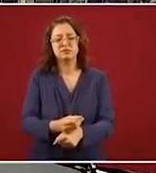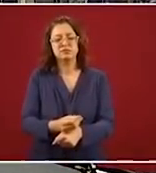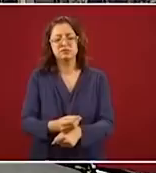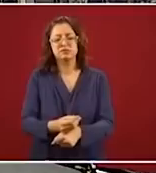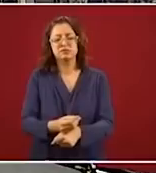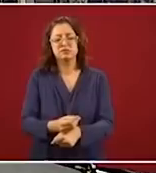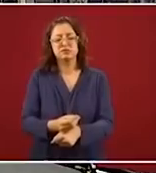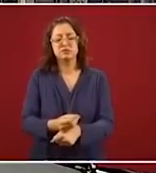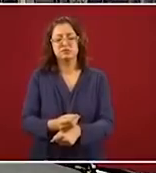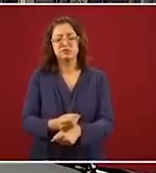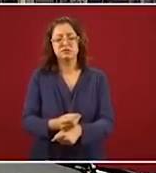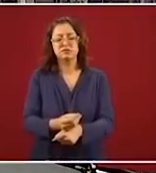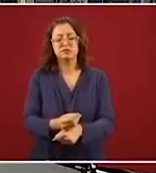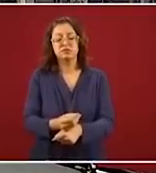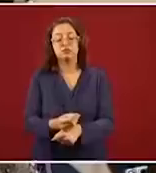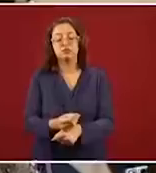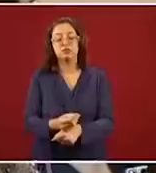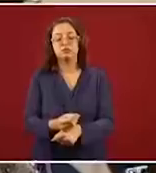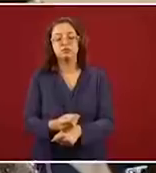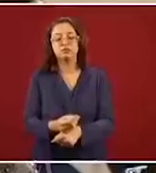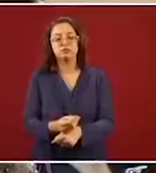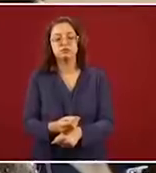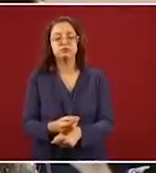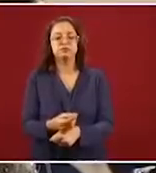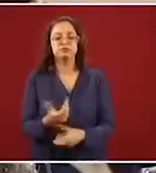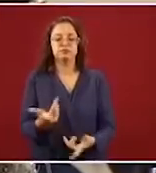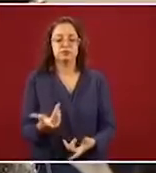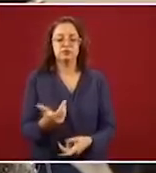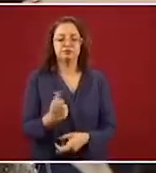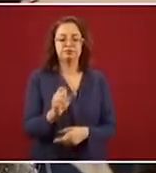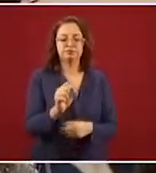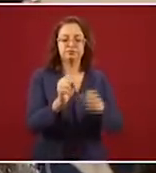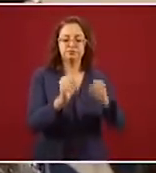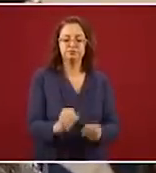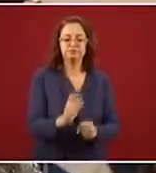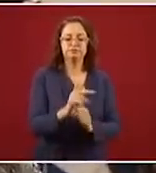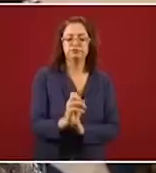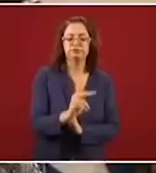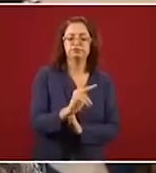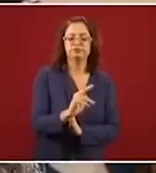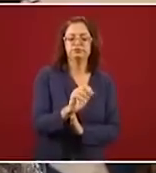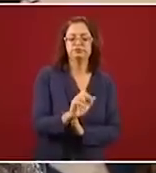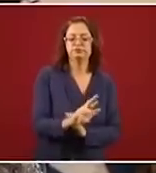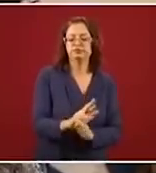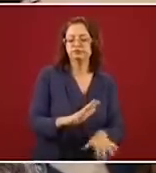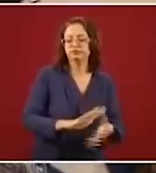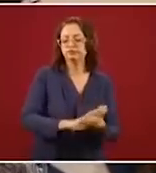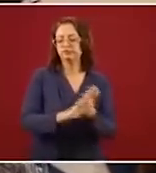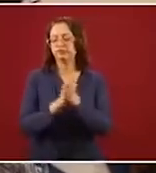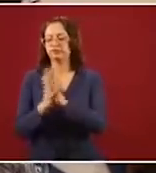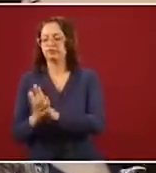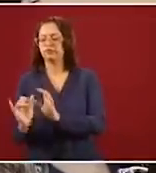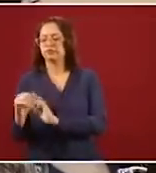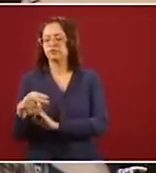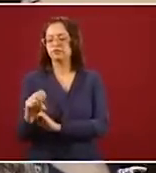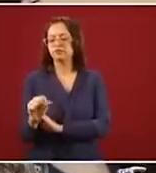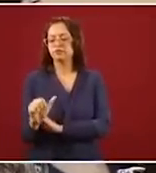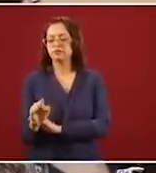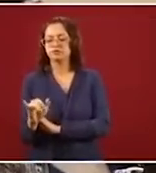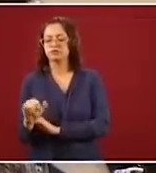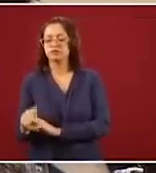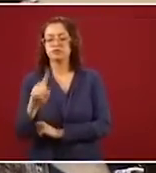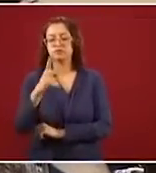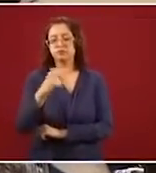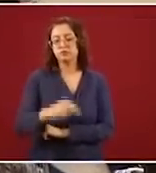la transición del Seguro Popular al Instituto de Bienestar, se ha detectado en el noreste de